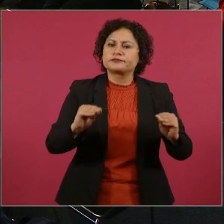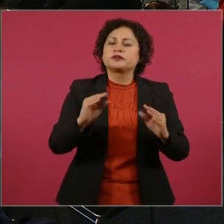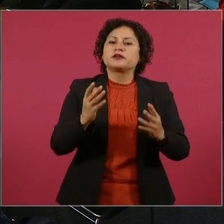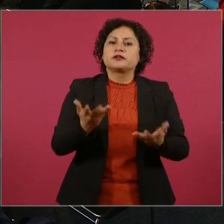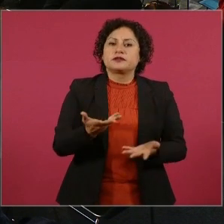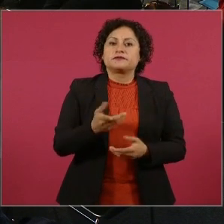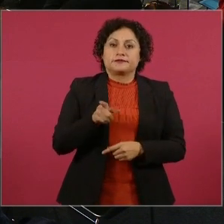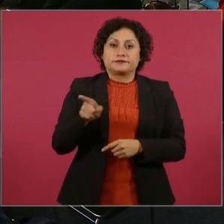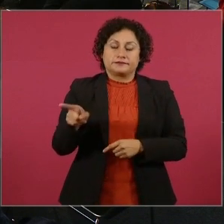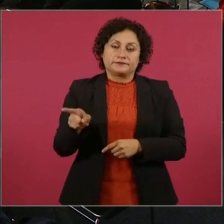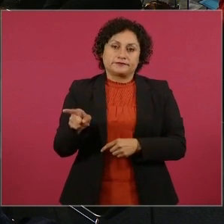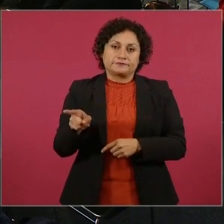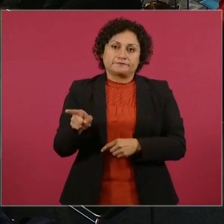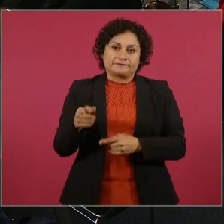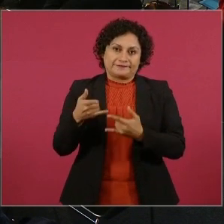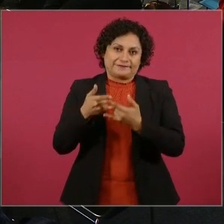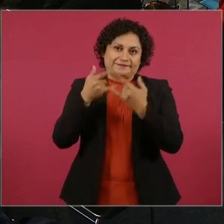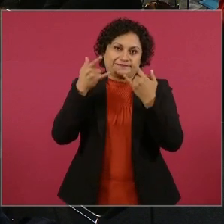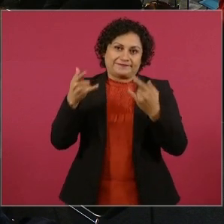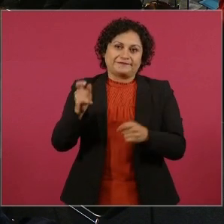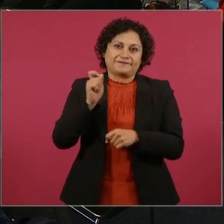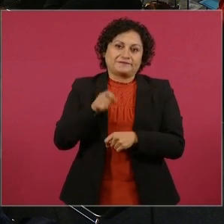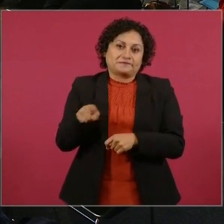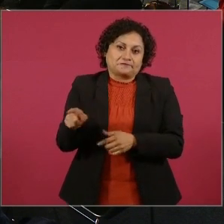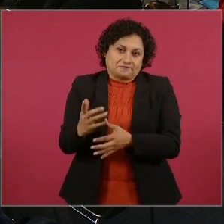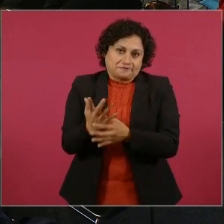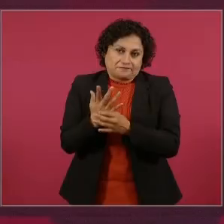se organizó una comida me